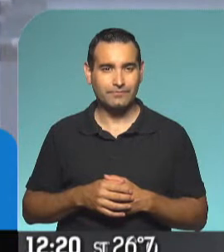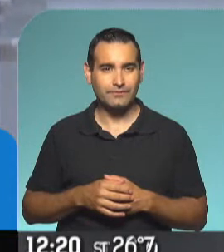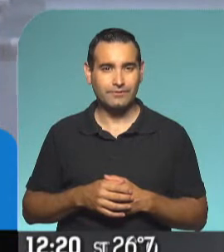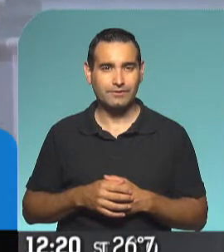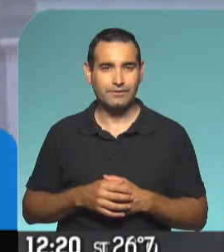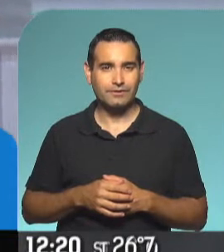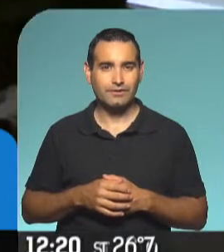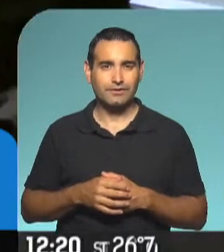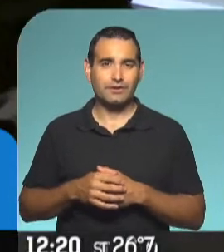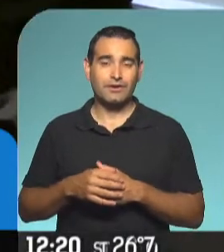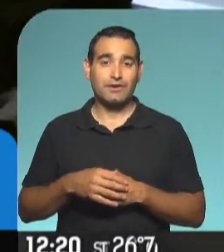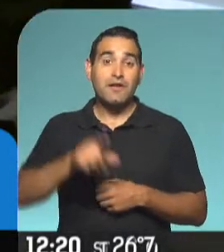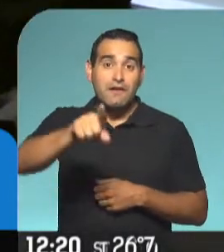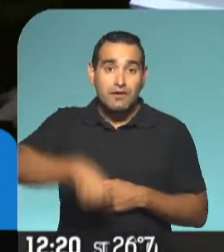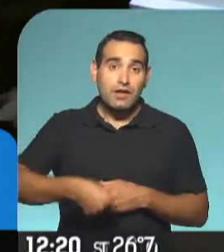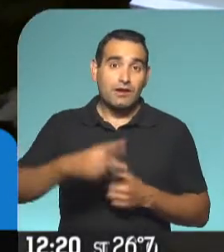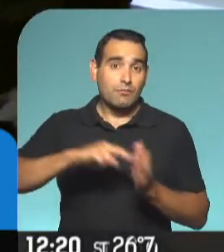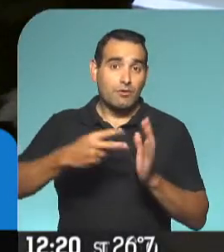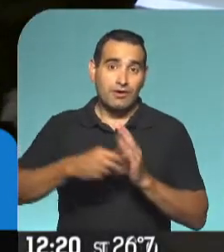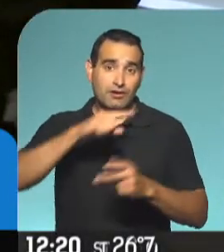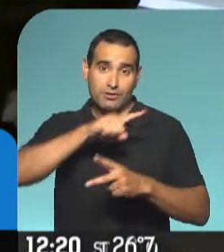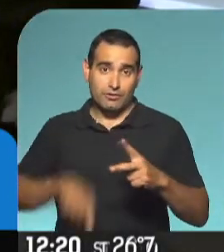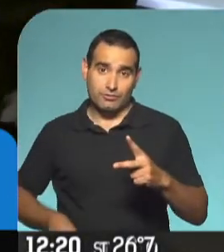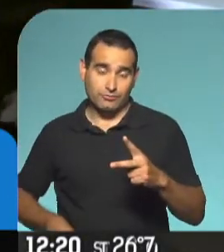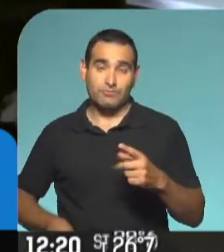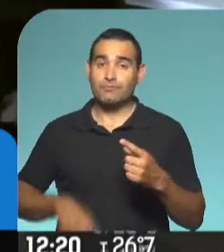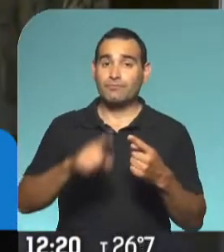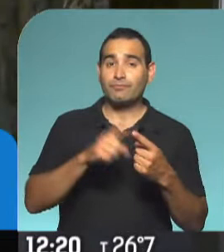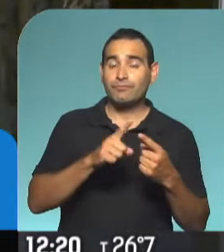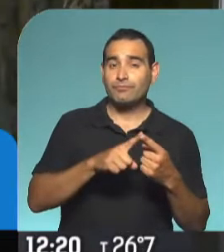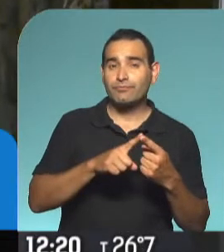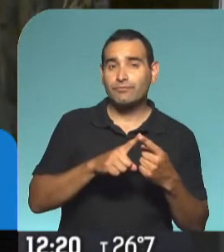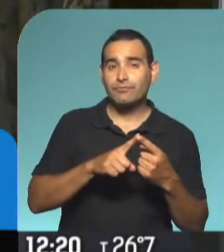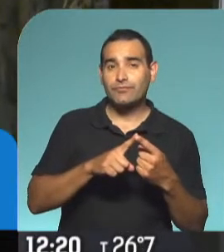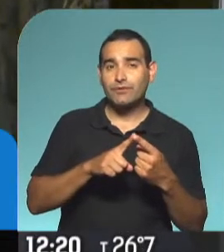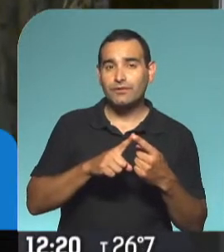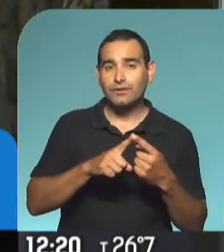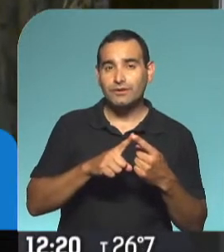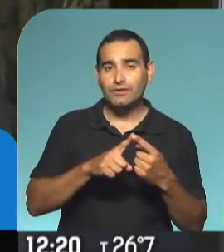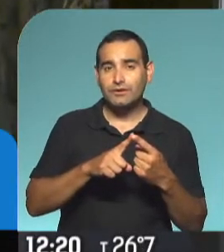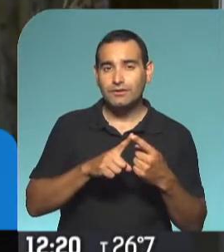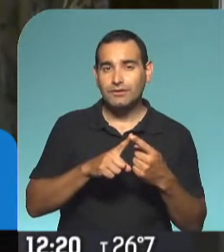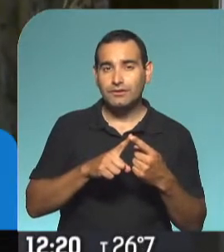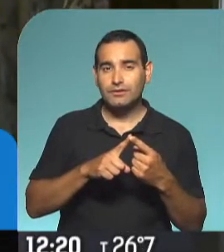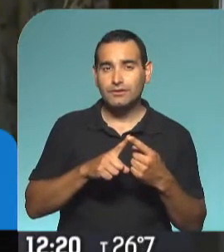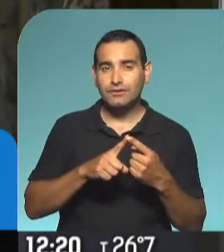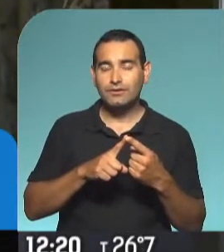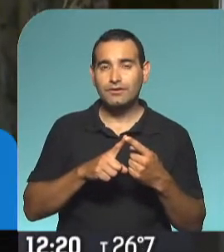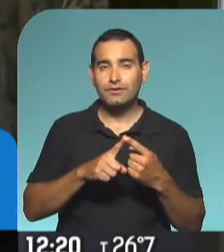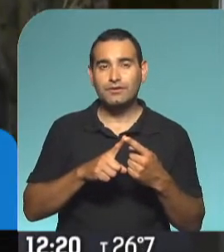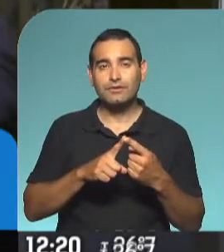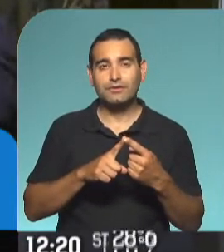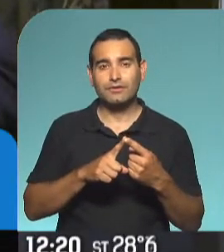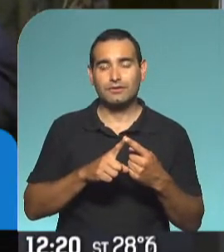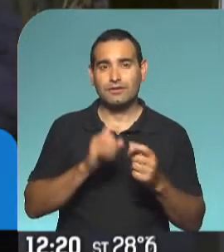tiene dos consecuencias desde el punto de vista normativo. Uno, la flagrante violación